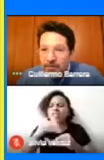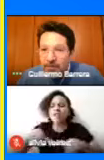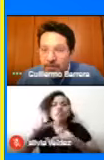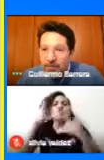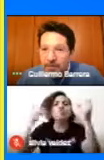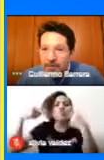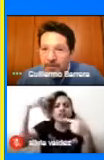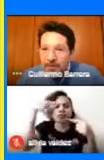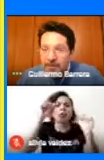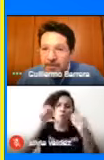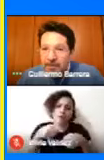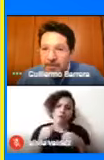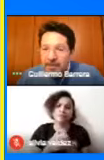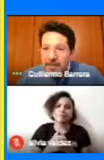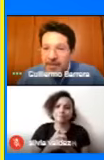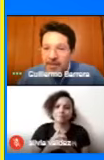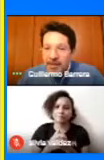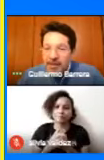turístico.